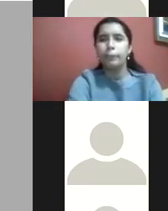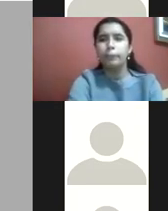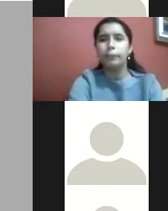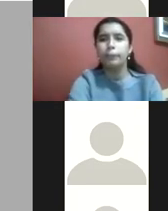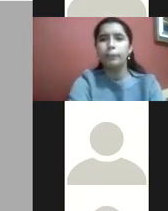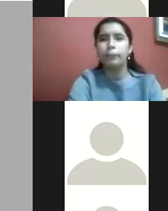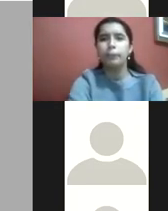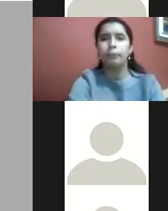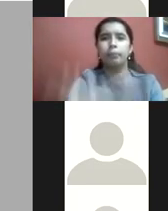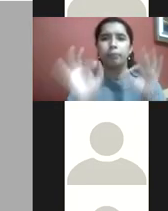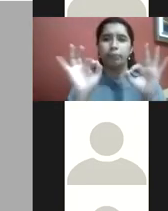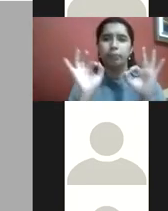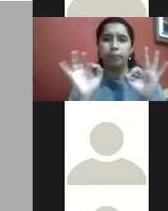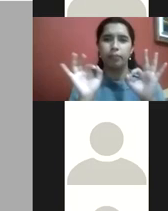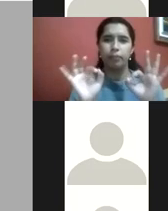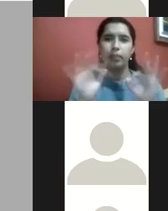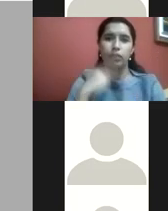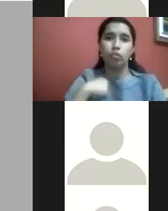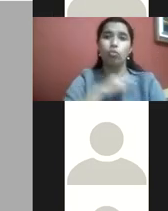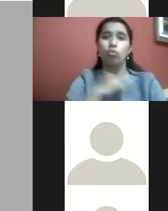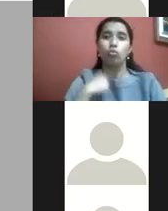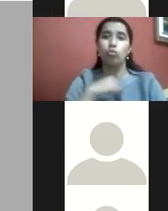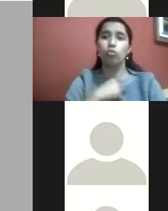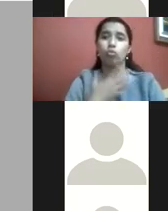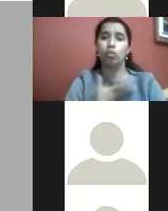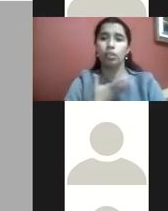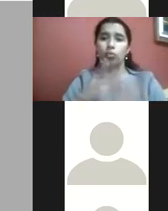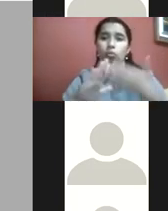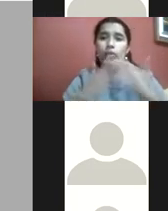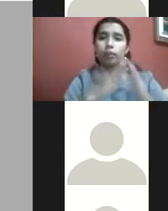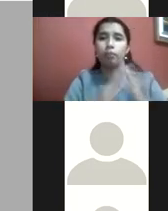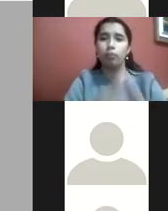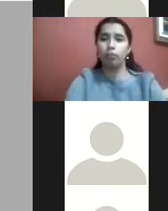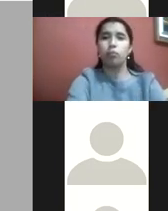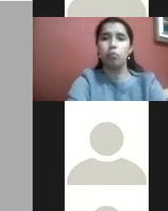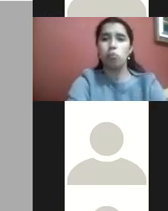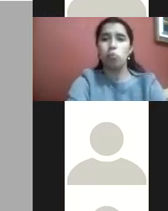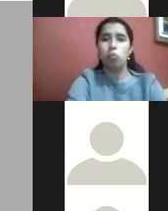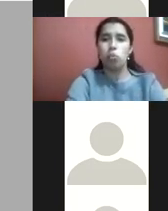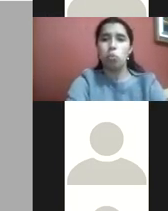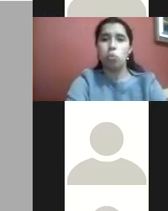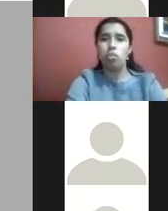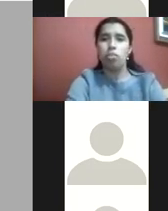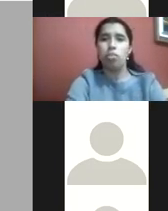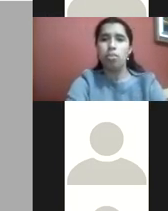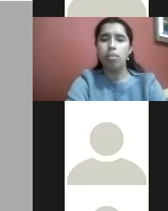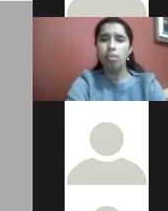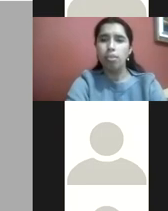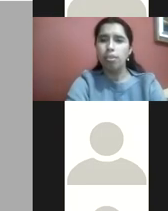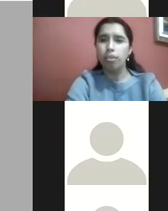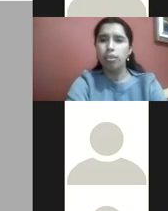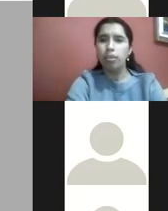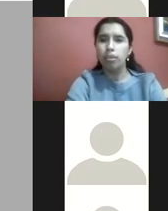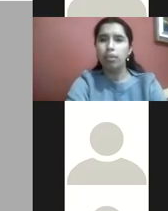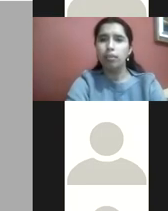bien, si nosotros tenemos una población con una media mu desconocida, o